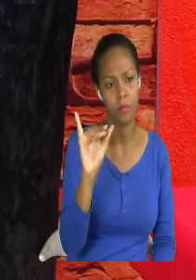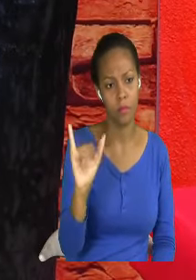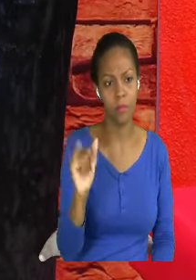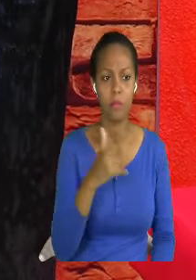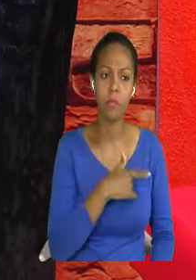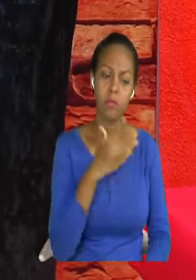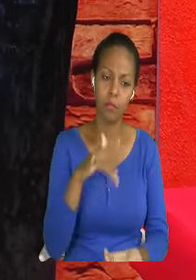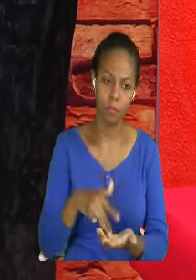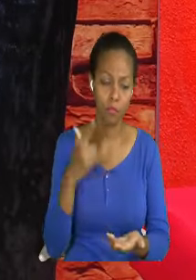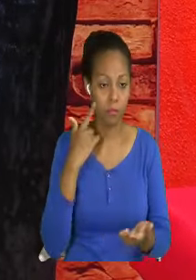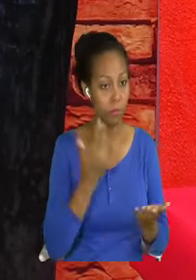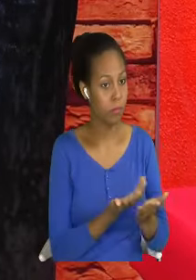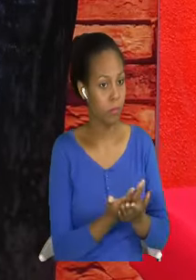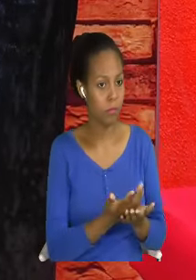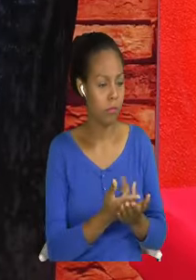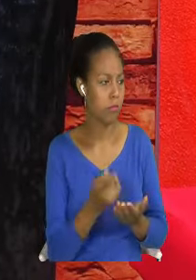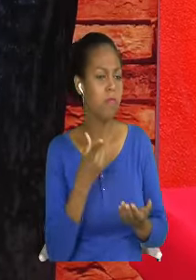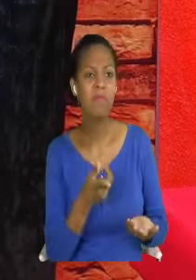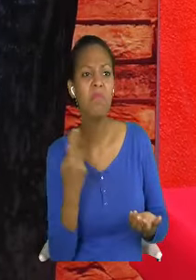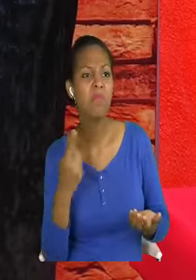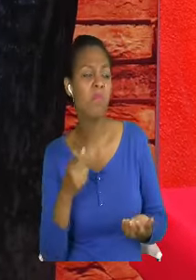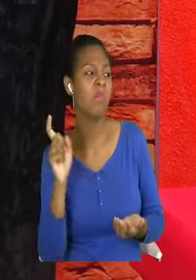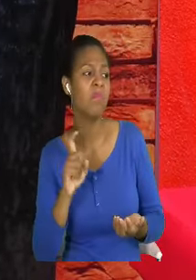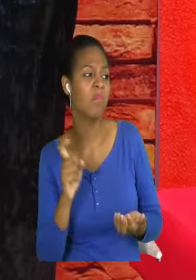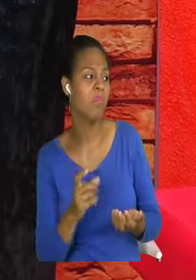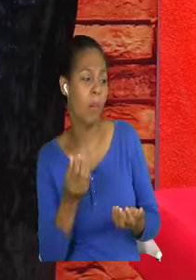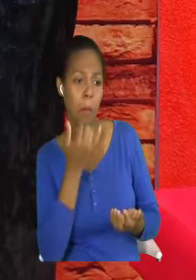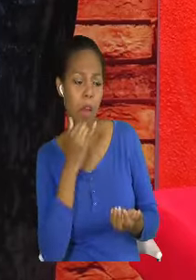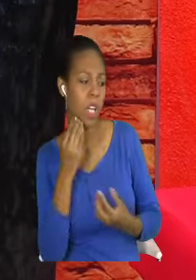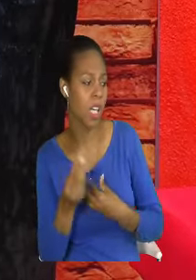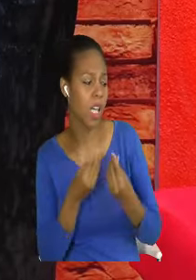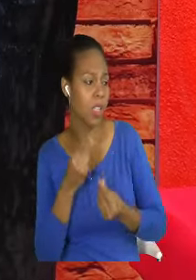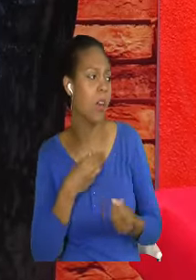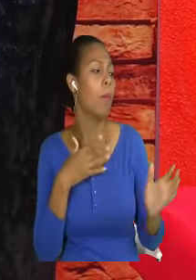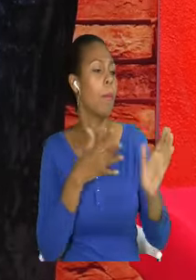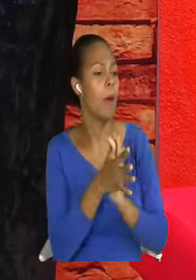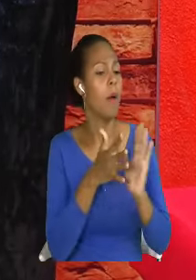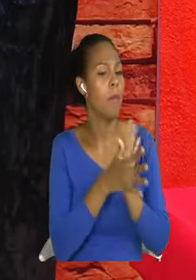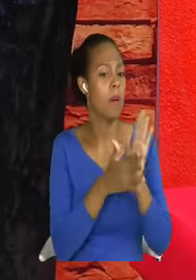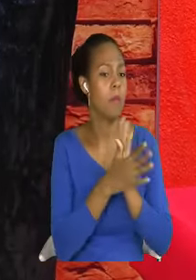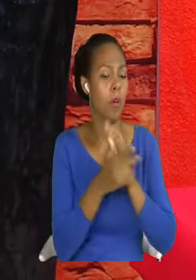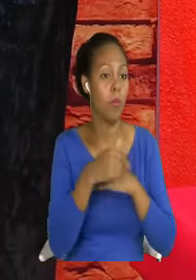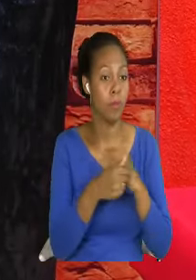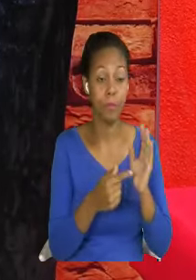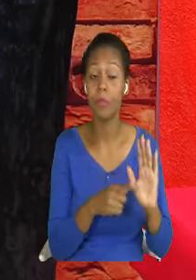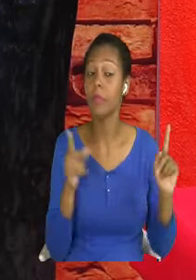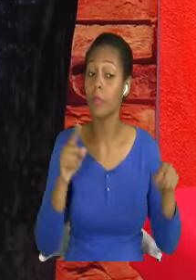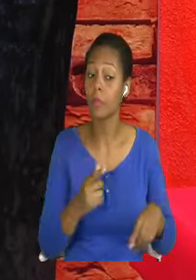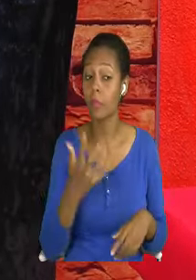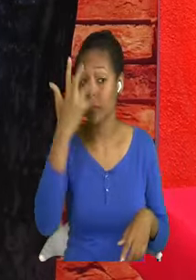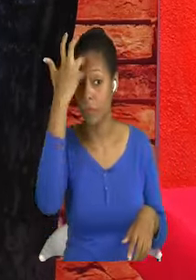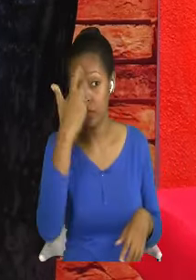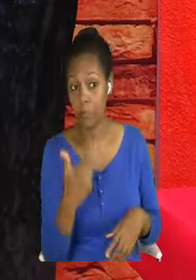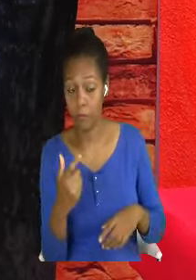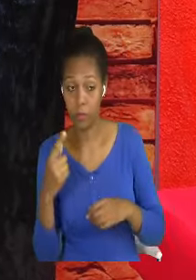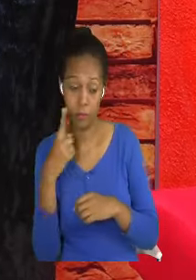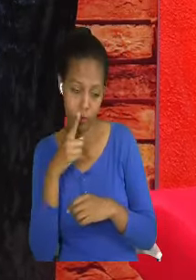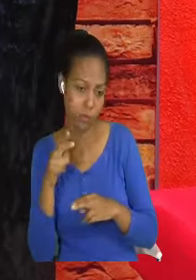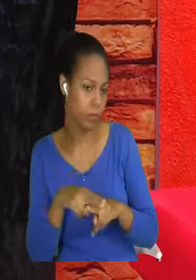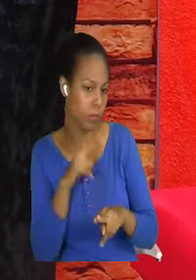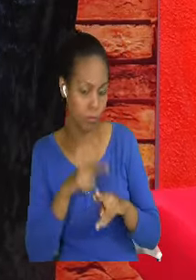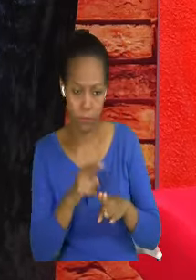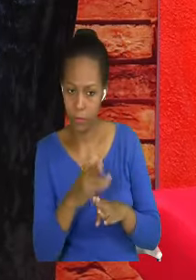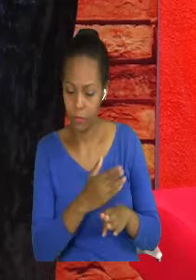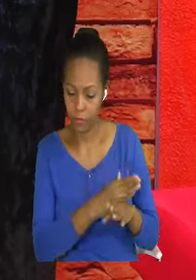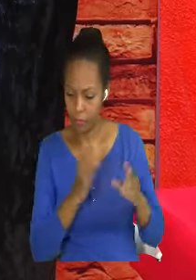le decimos en qué consiste el procedimiento. También hay que hacer unos exámenes médicos, los cuales miramos cómo